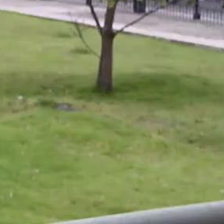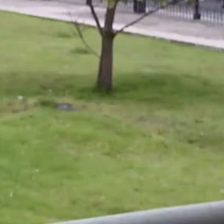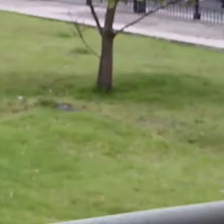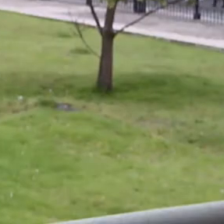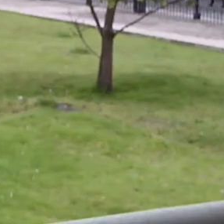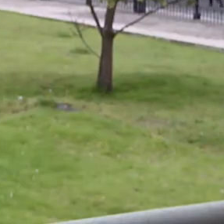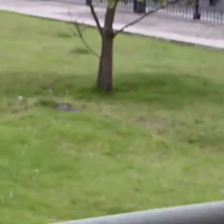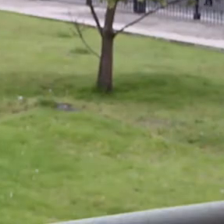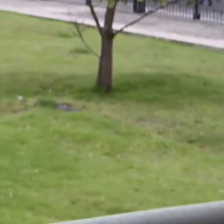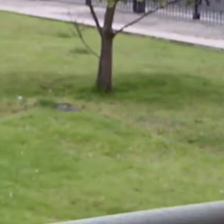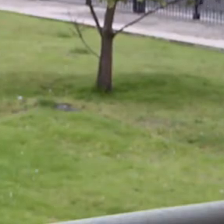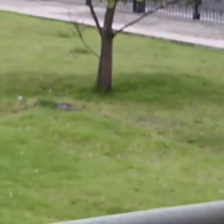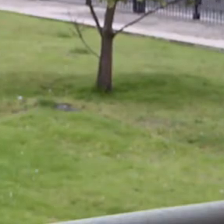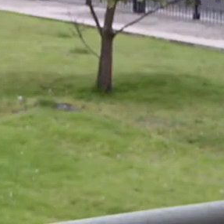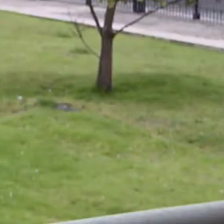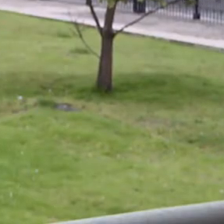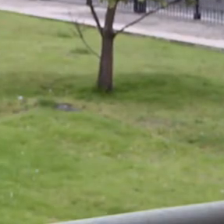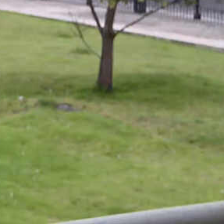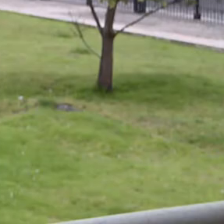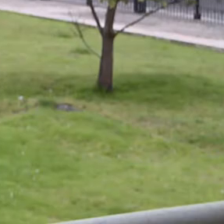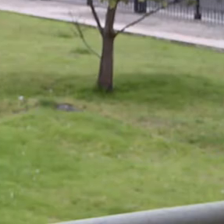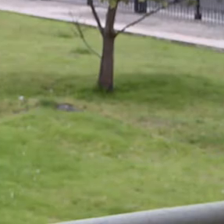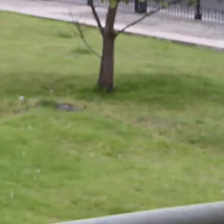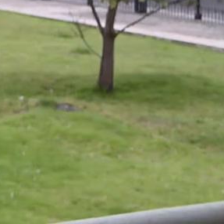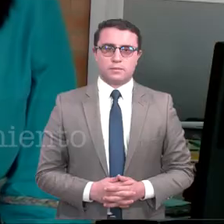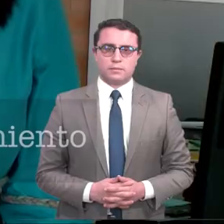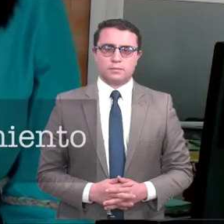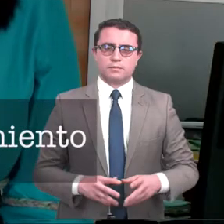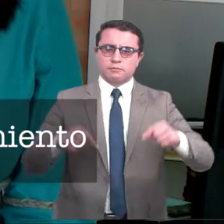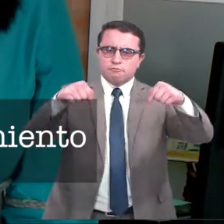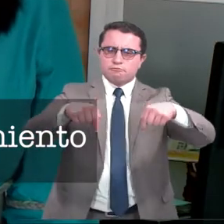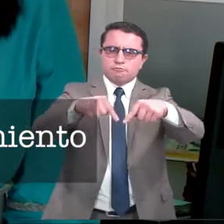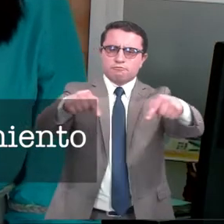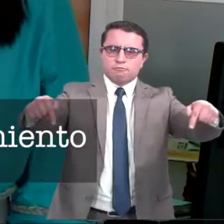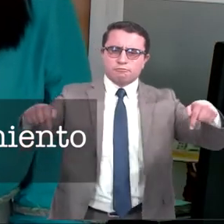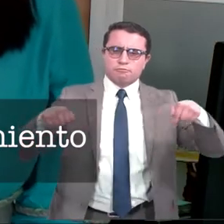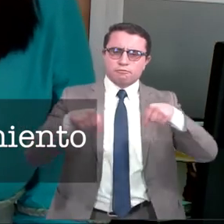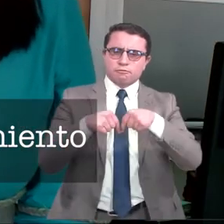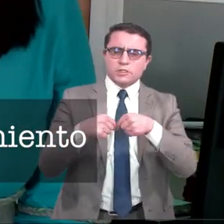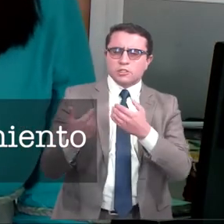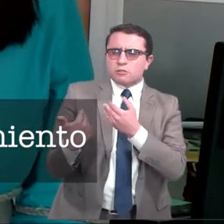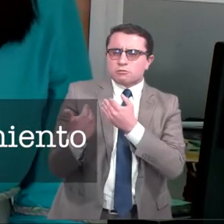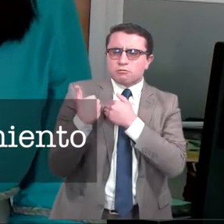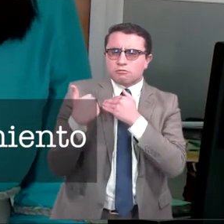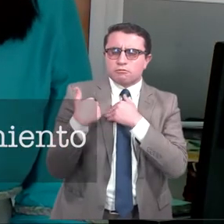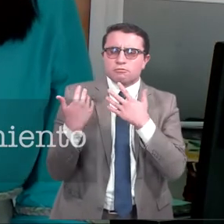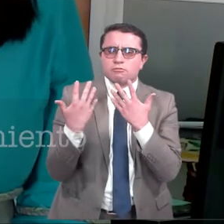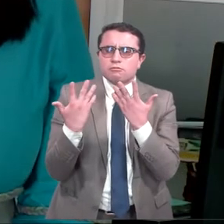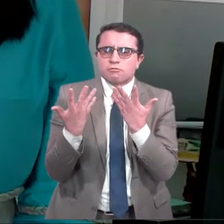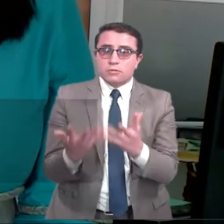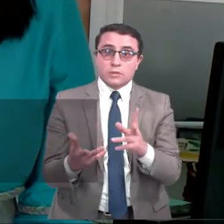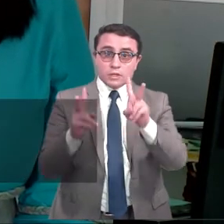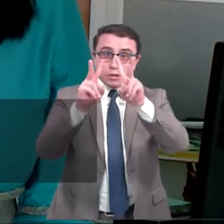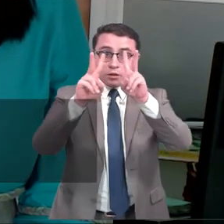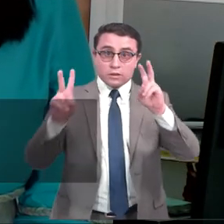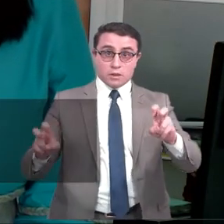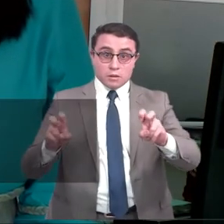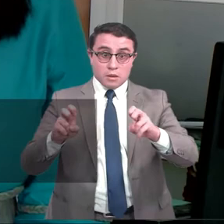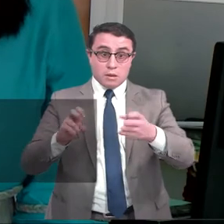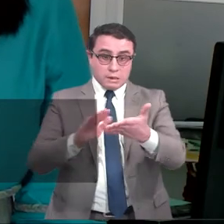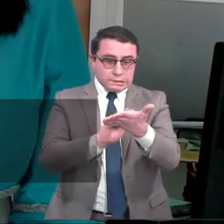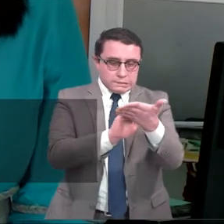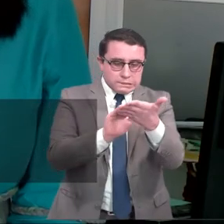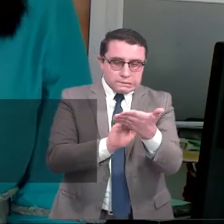Aquí te explicaremos cuál es la función de la División de Bienes y Servicios. Se encarga de todo lo que es el mantenimiento preventivo